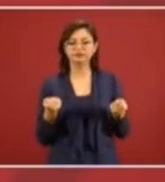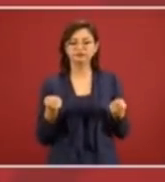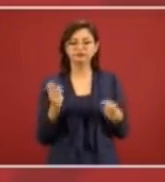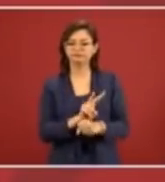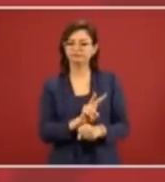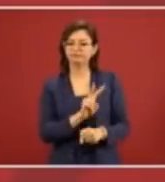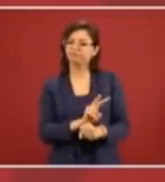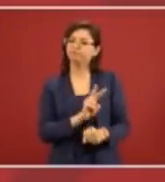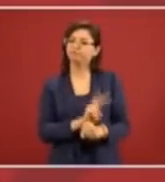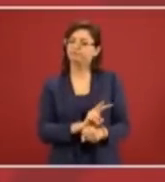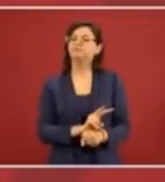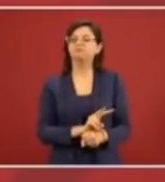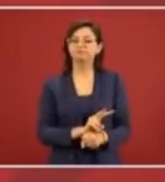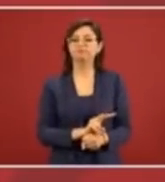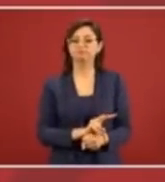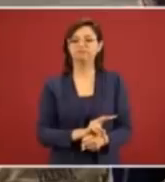controlado,